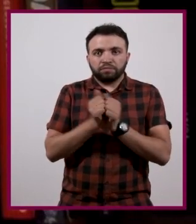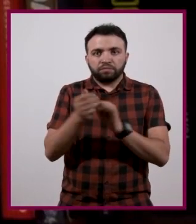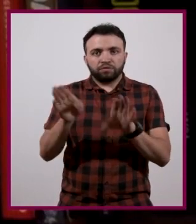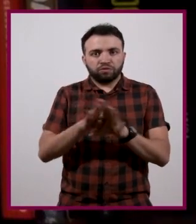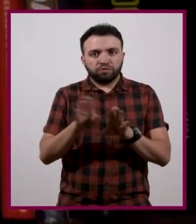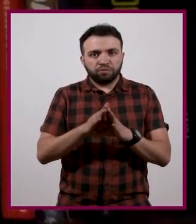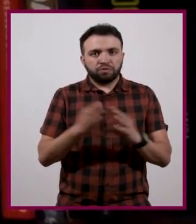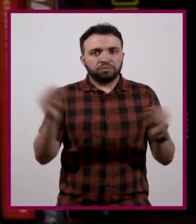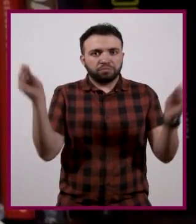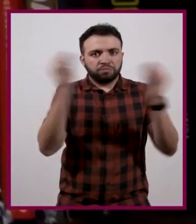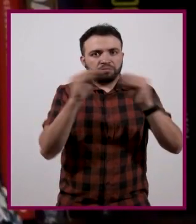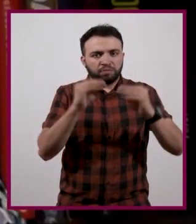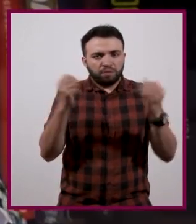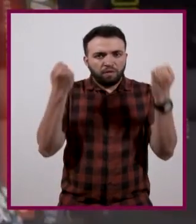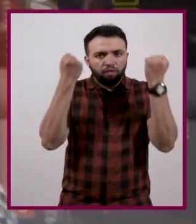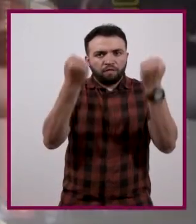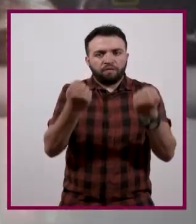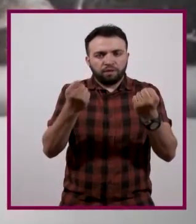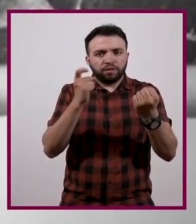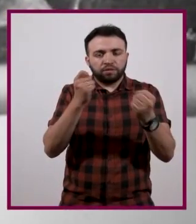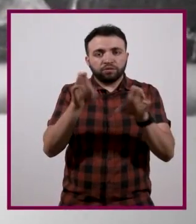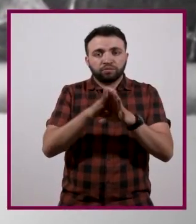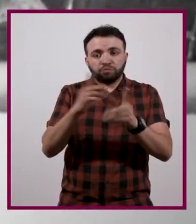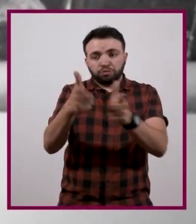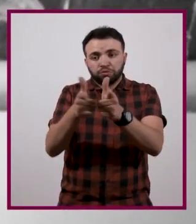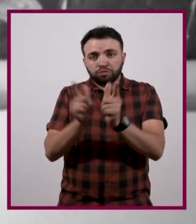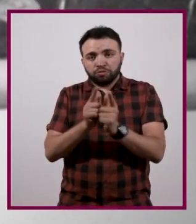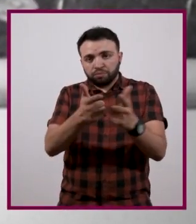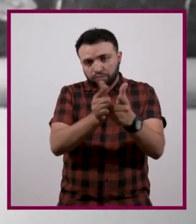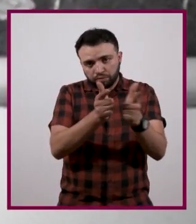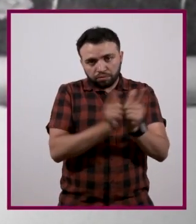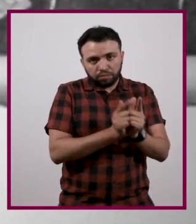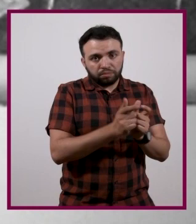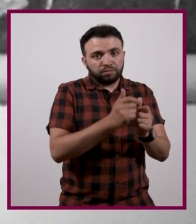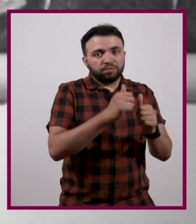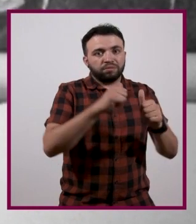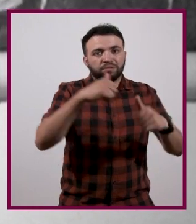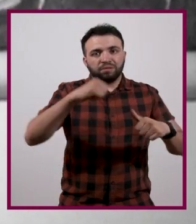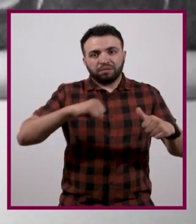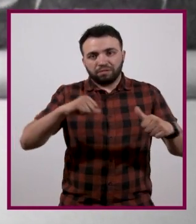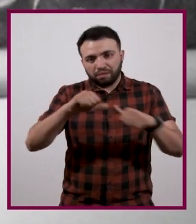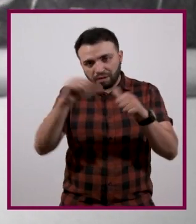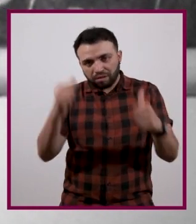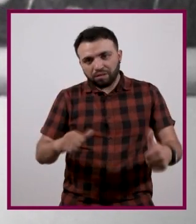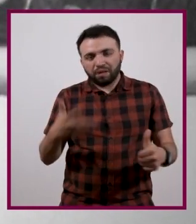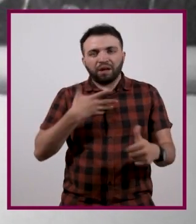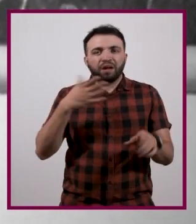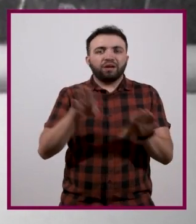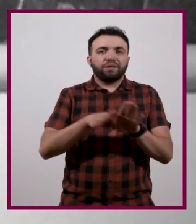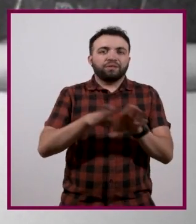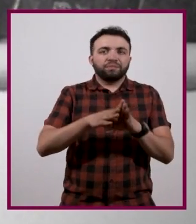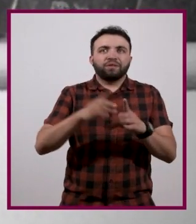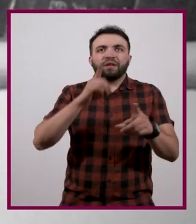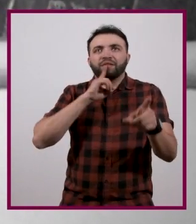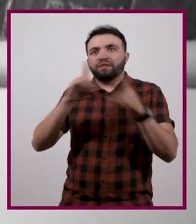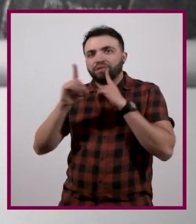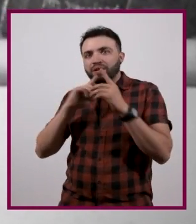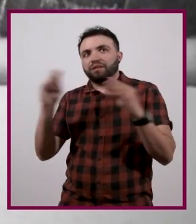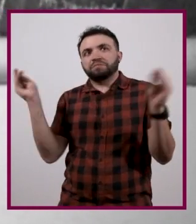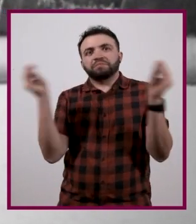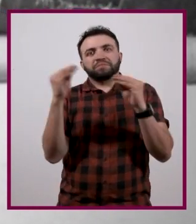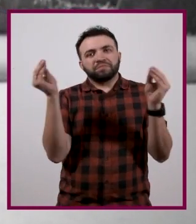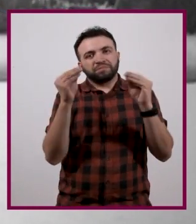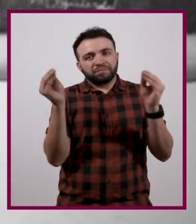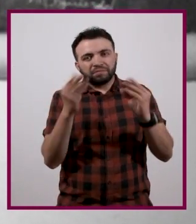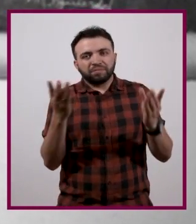muy fuertes entre los distintos grupos de artistas, había debates, tanto a nivel político como